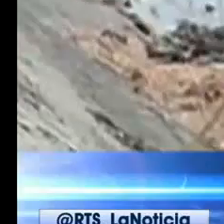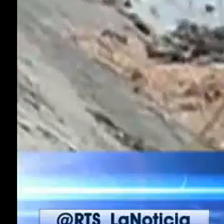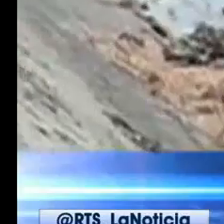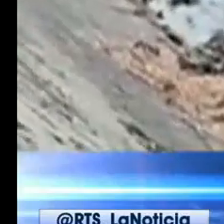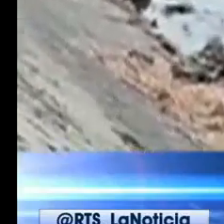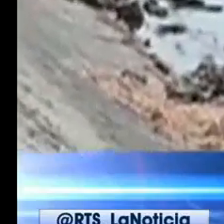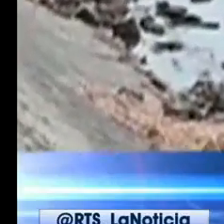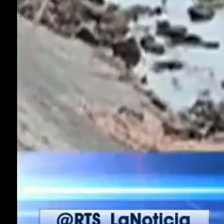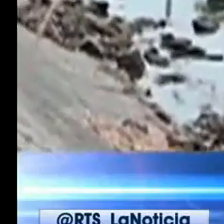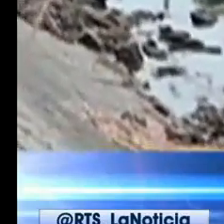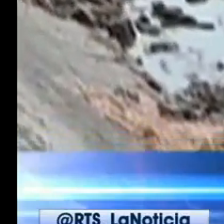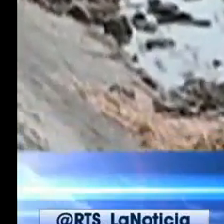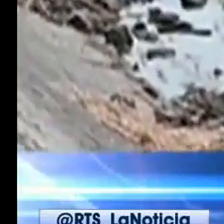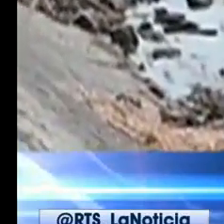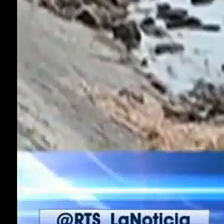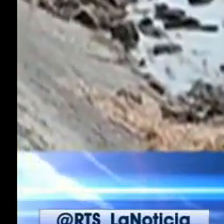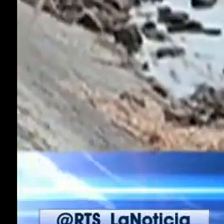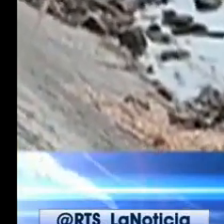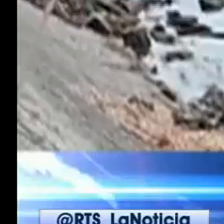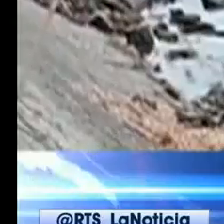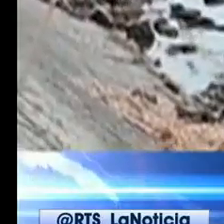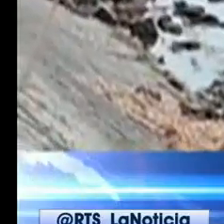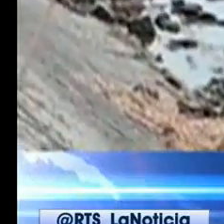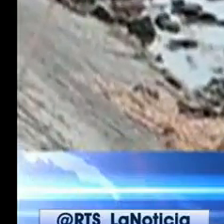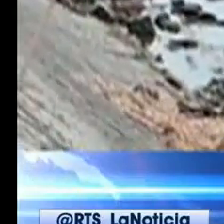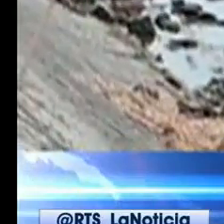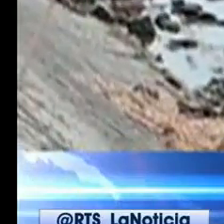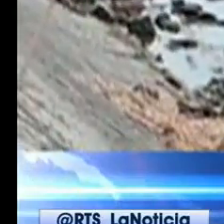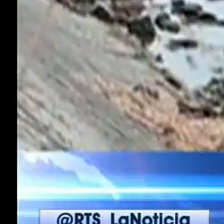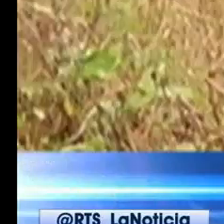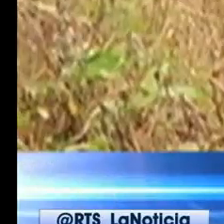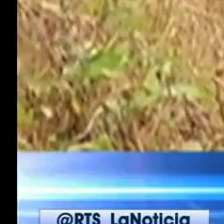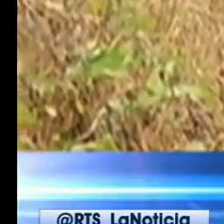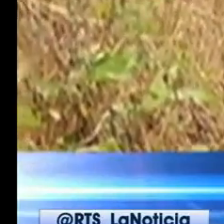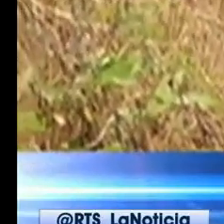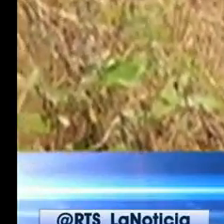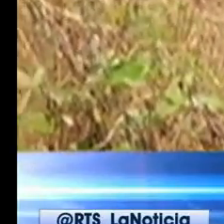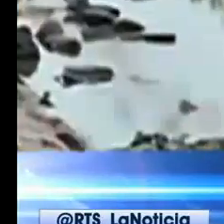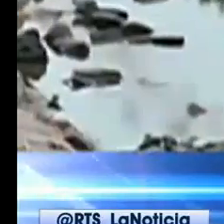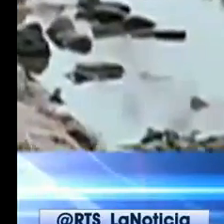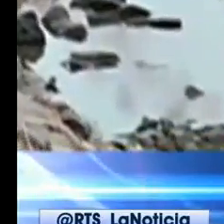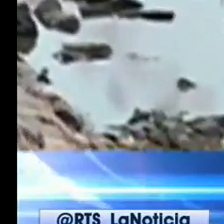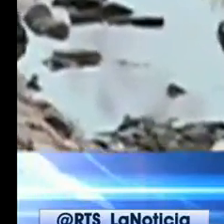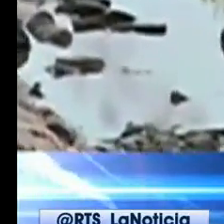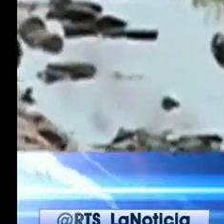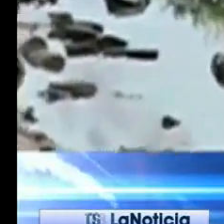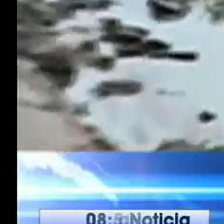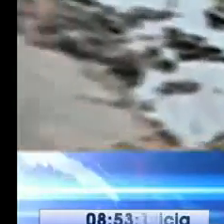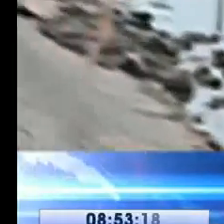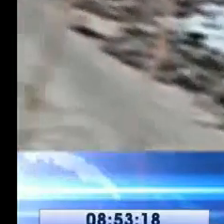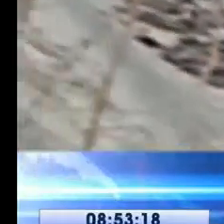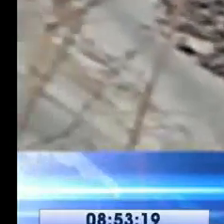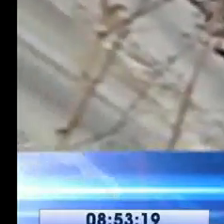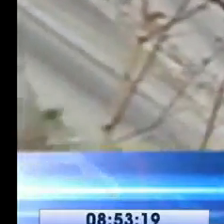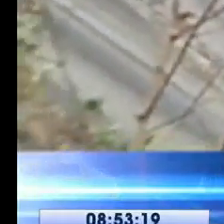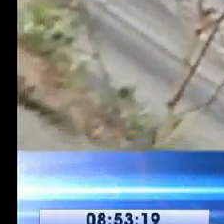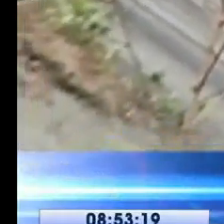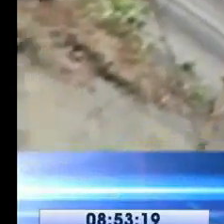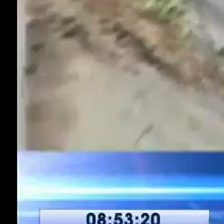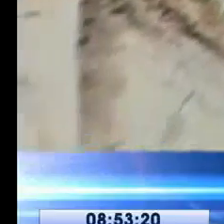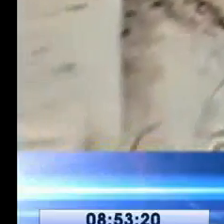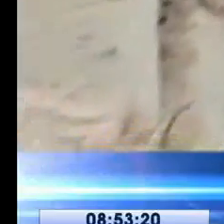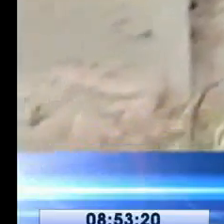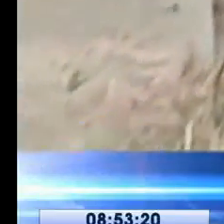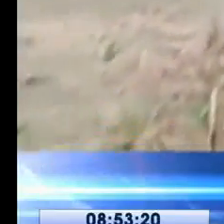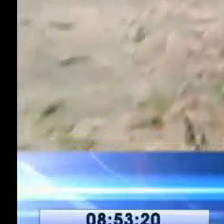Madre de un menor asesinado hace más de 4 meses y que fue abandonado en un canal de agua, clama por justicia. La mujer